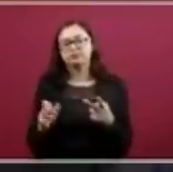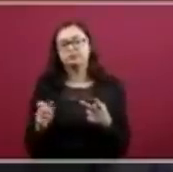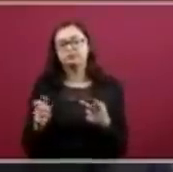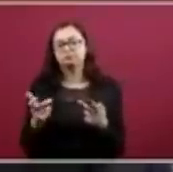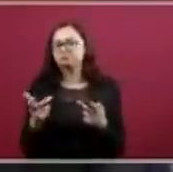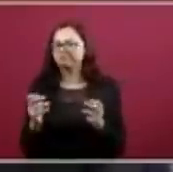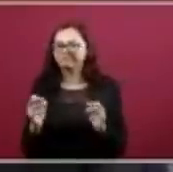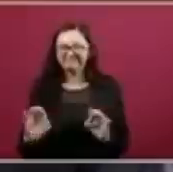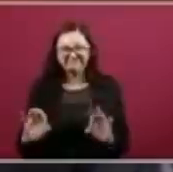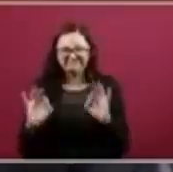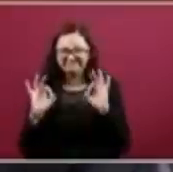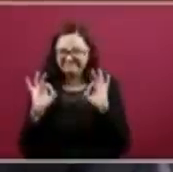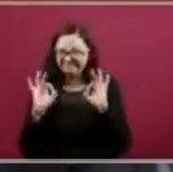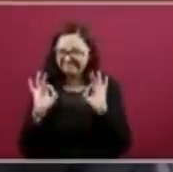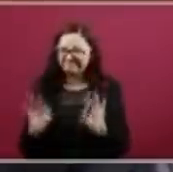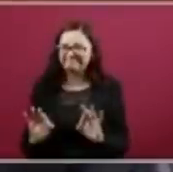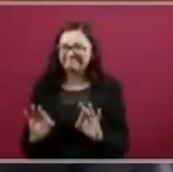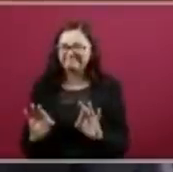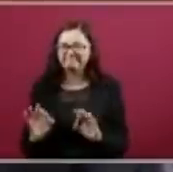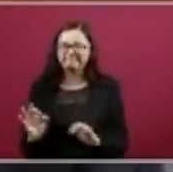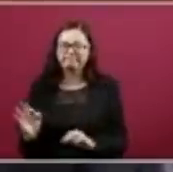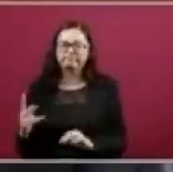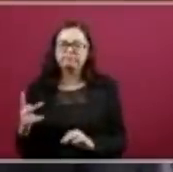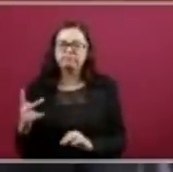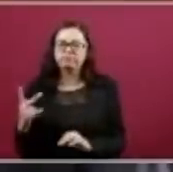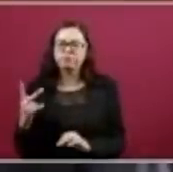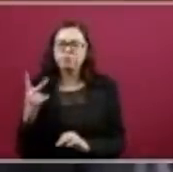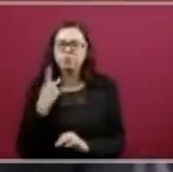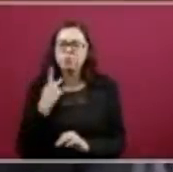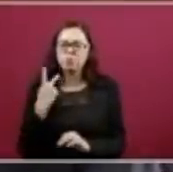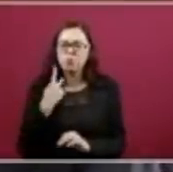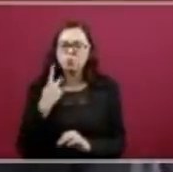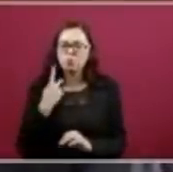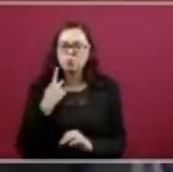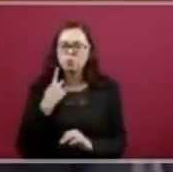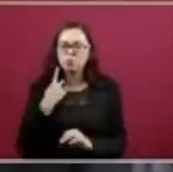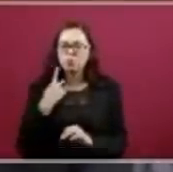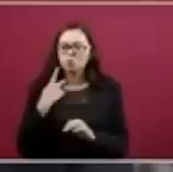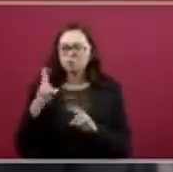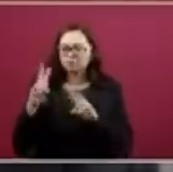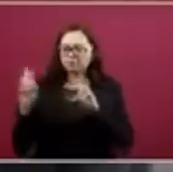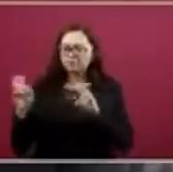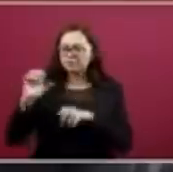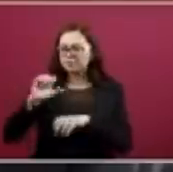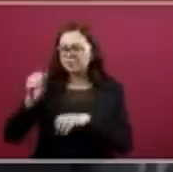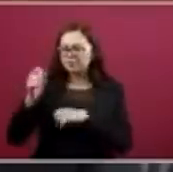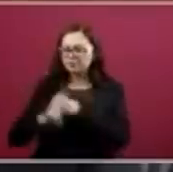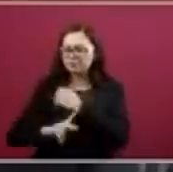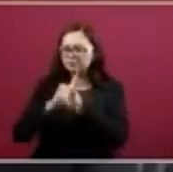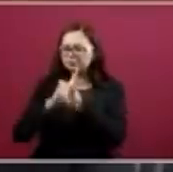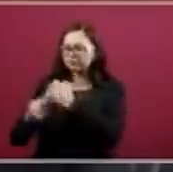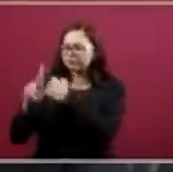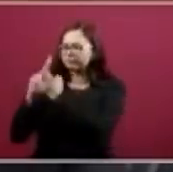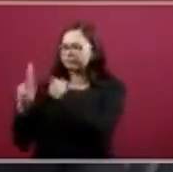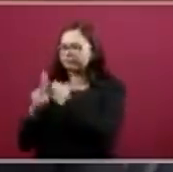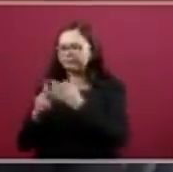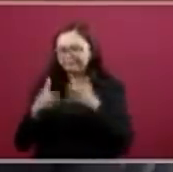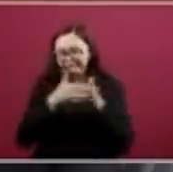impecable la política que se ha llevado a cabo en esta materia,